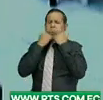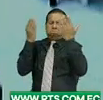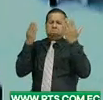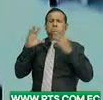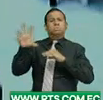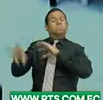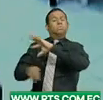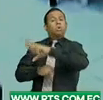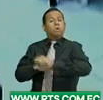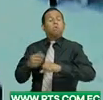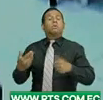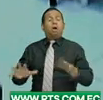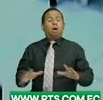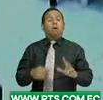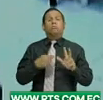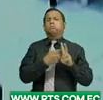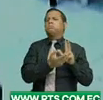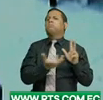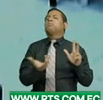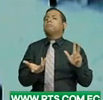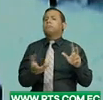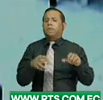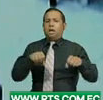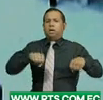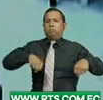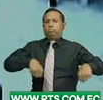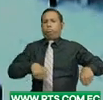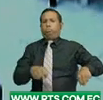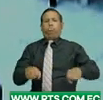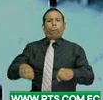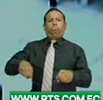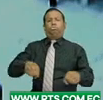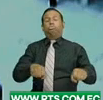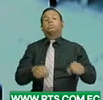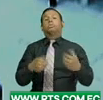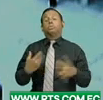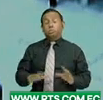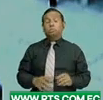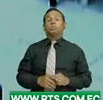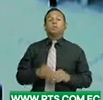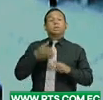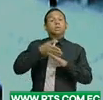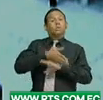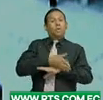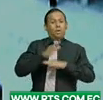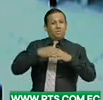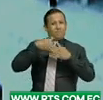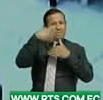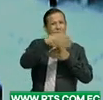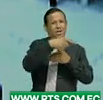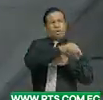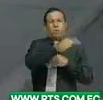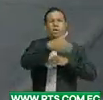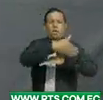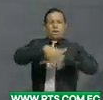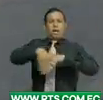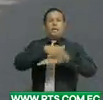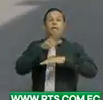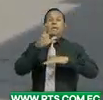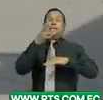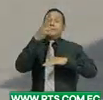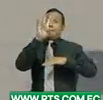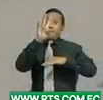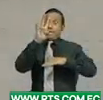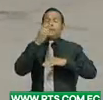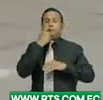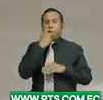Los antisociales se movilizaban en motocicletas. Más adelante, en la calle 17, la policía